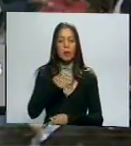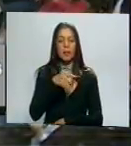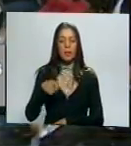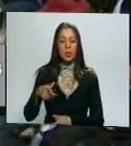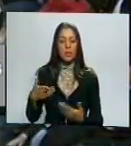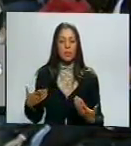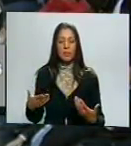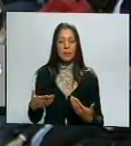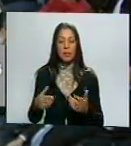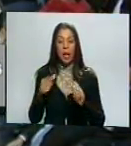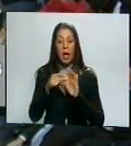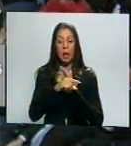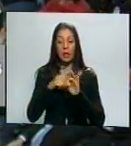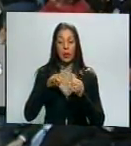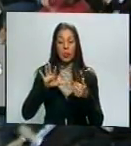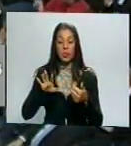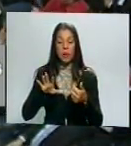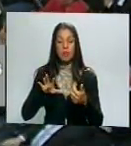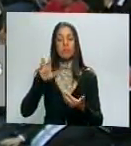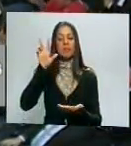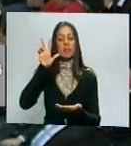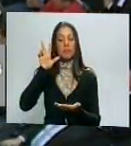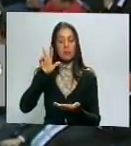CLAP. Aprobado.